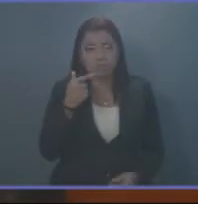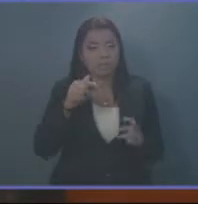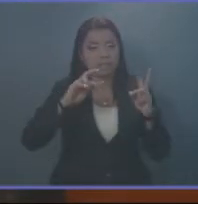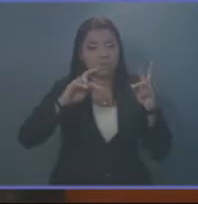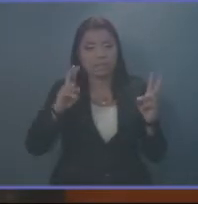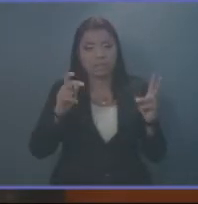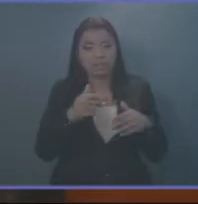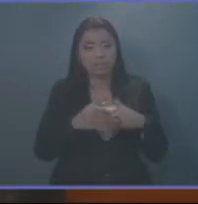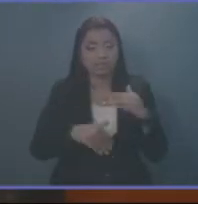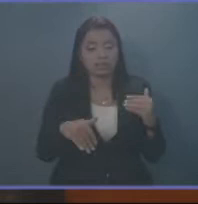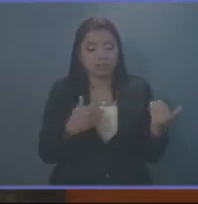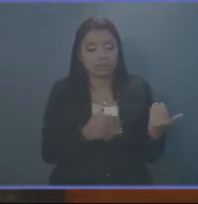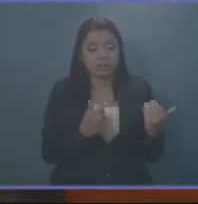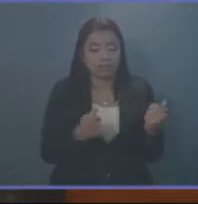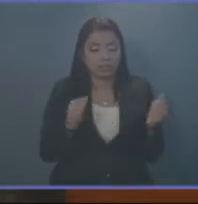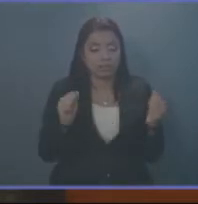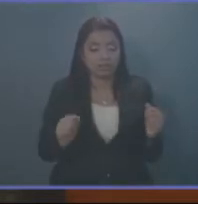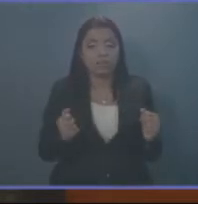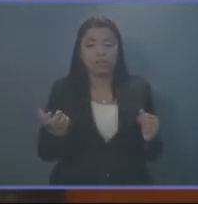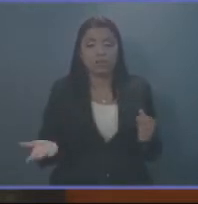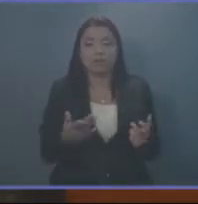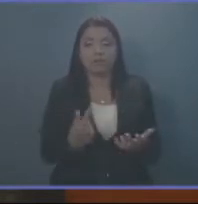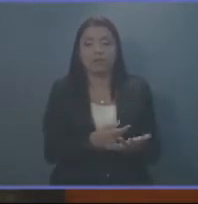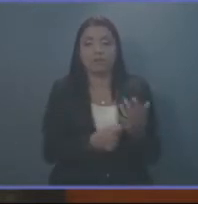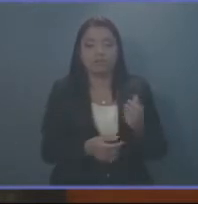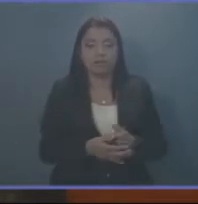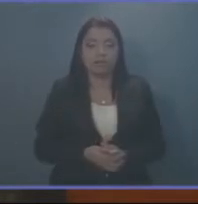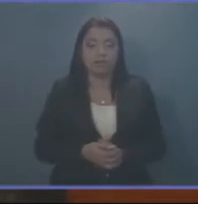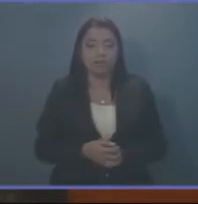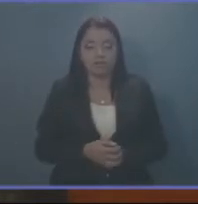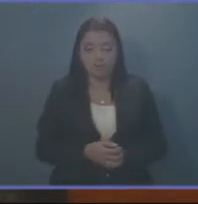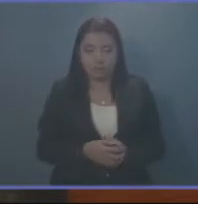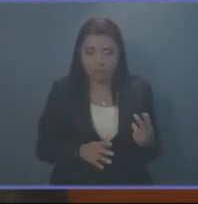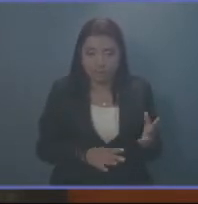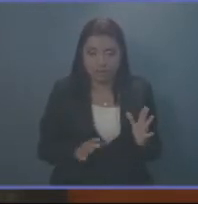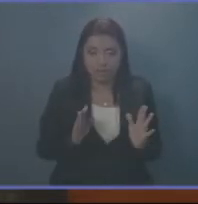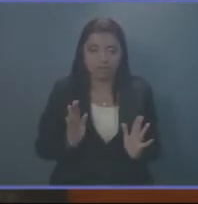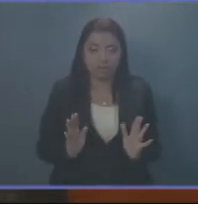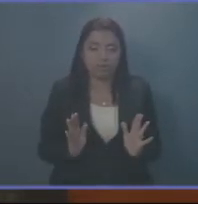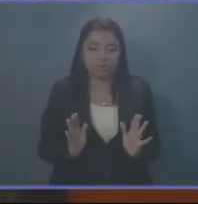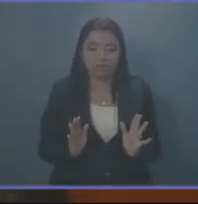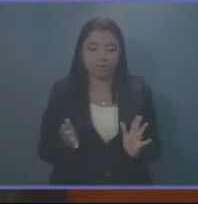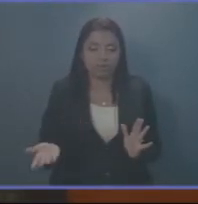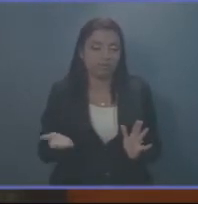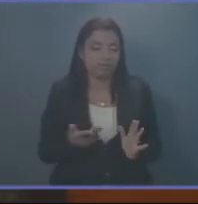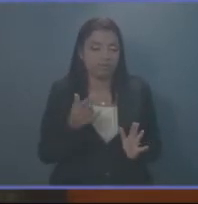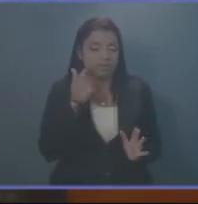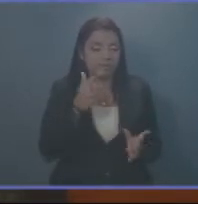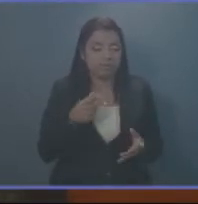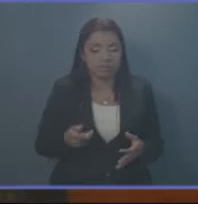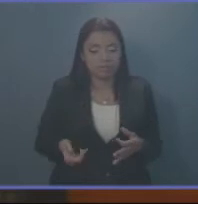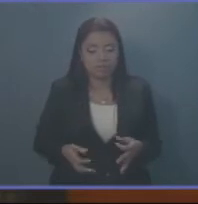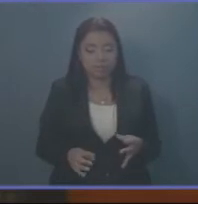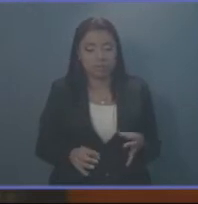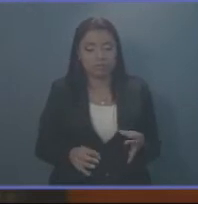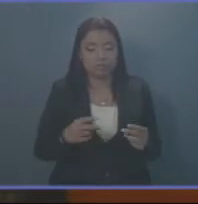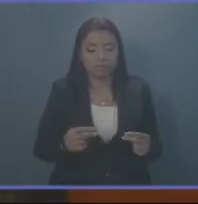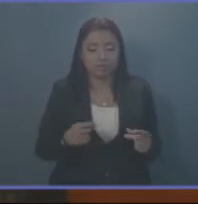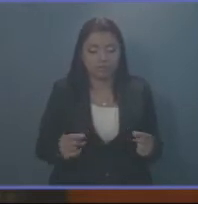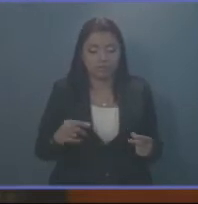cual pues se ha querido correr, y yo en la comisión también lo dije, que de manera